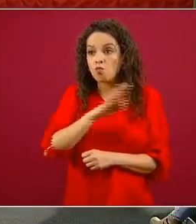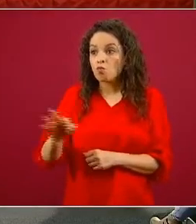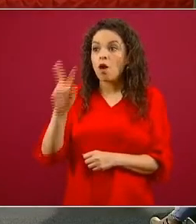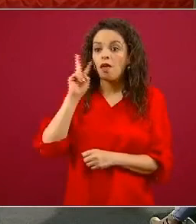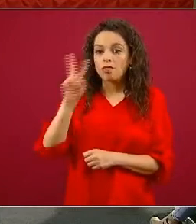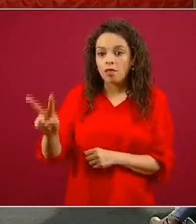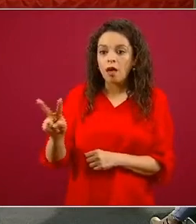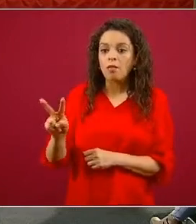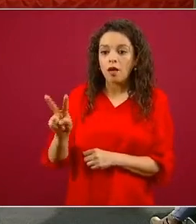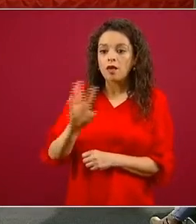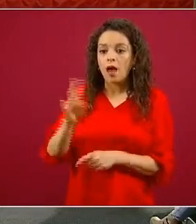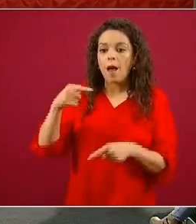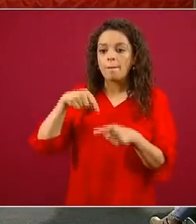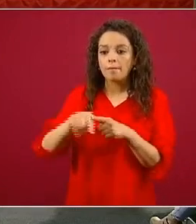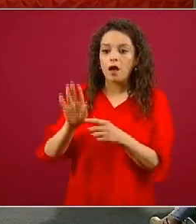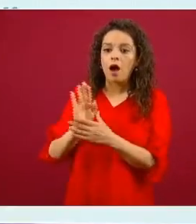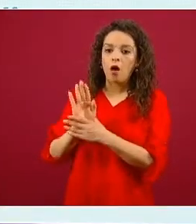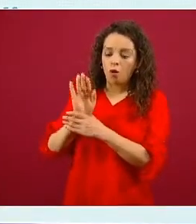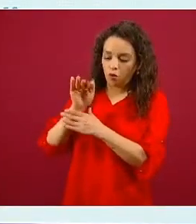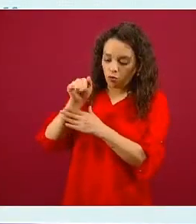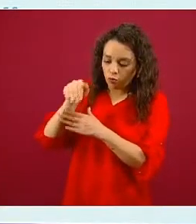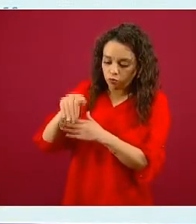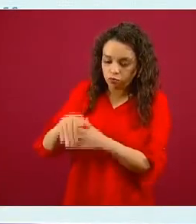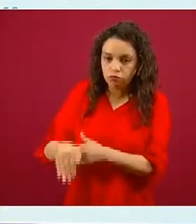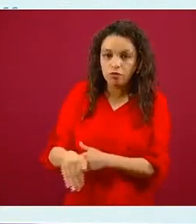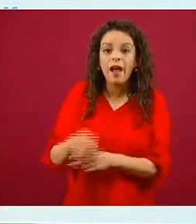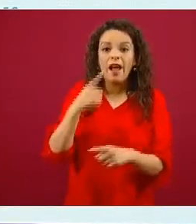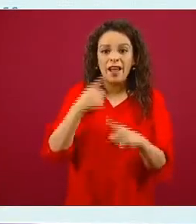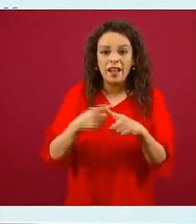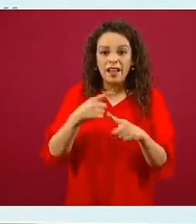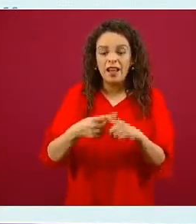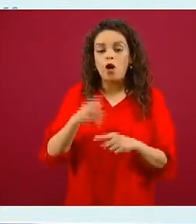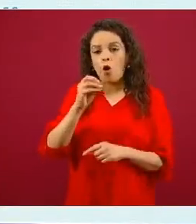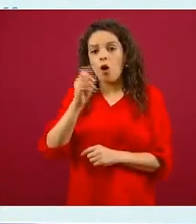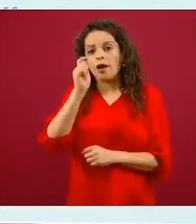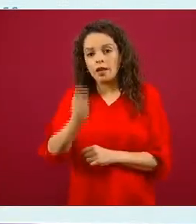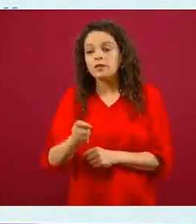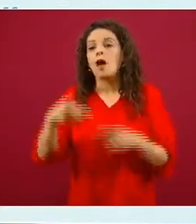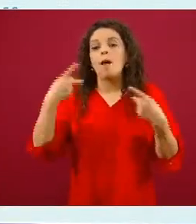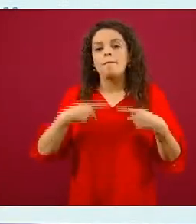tendencia descendente en la presentación de las defunciones. Aquí igualmente